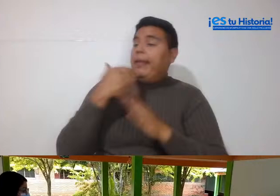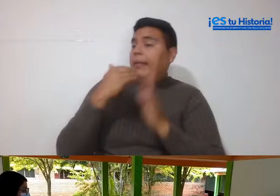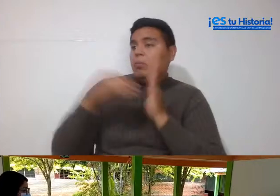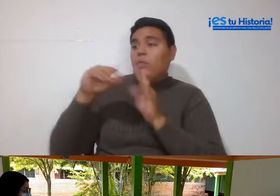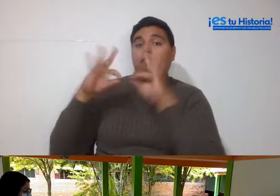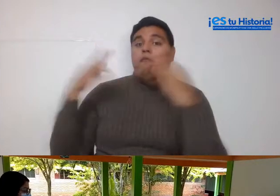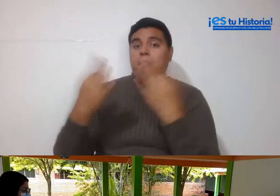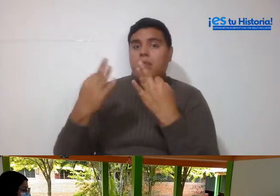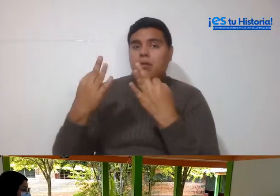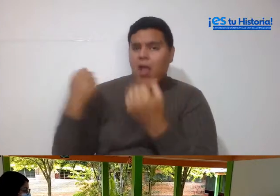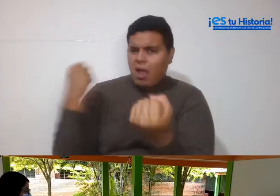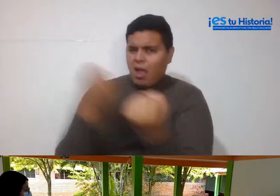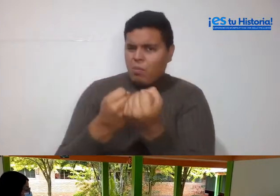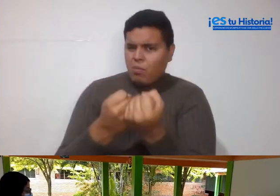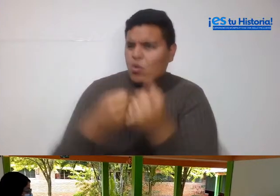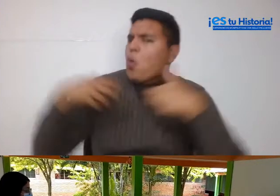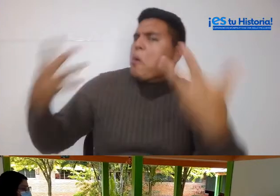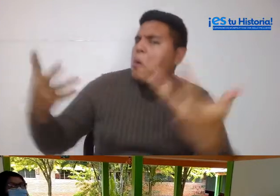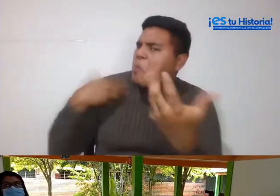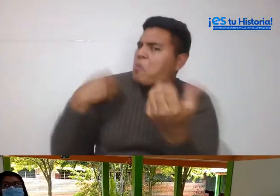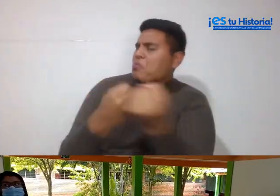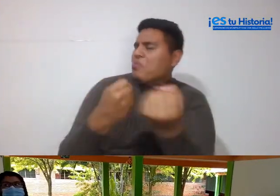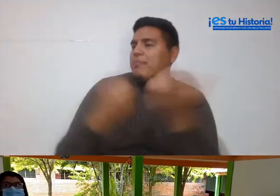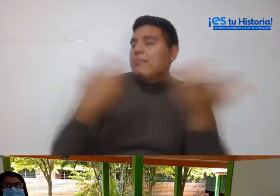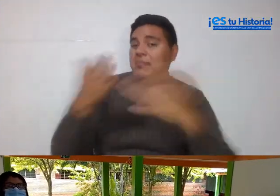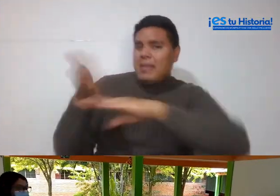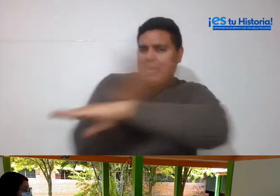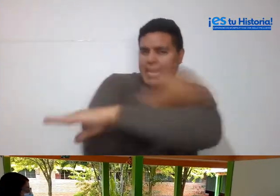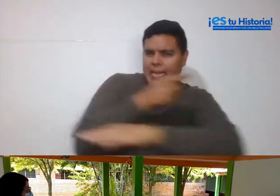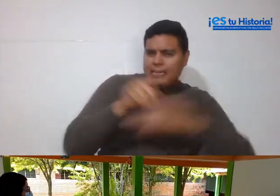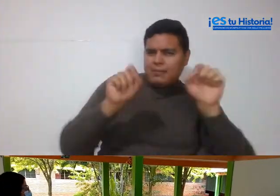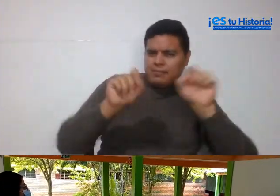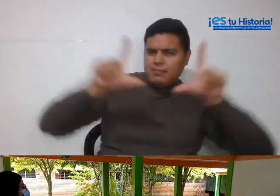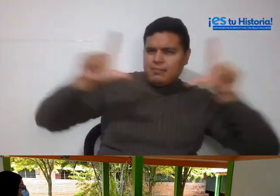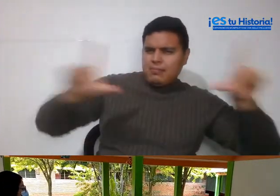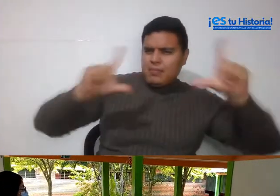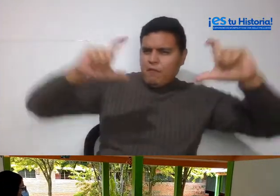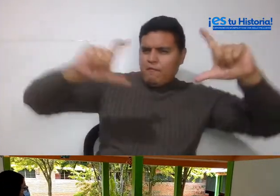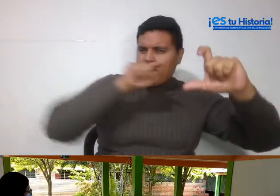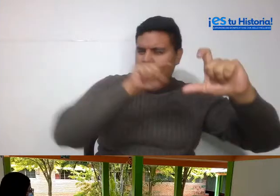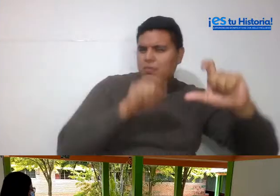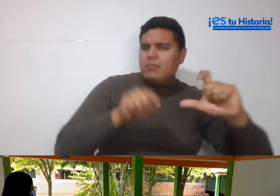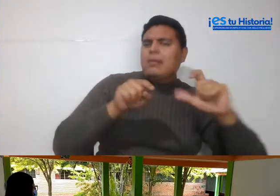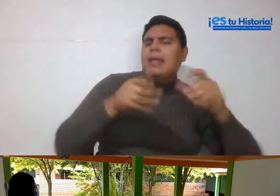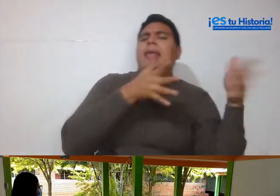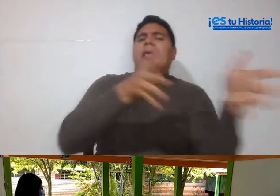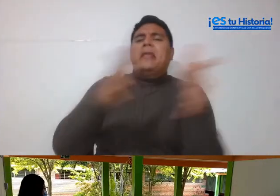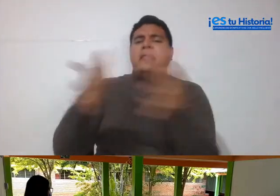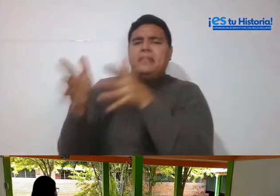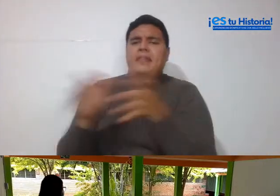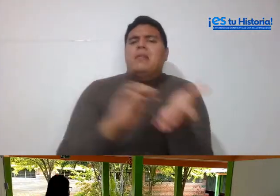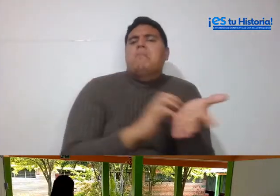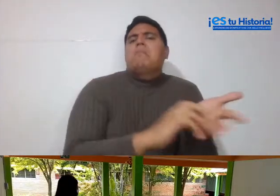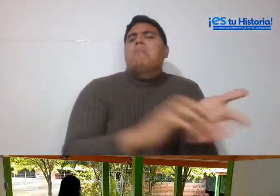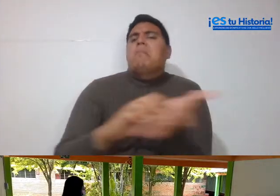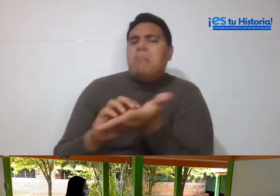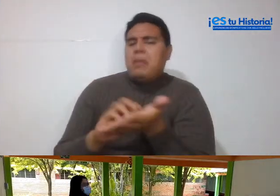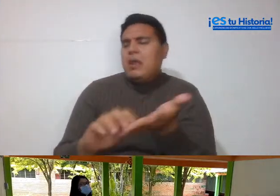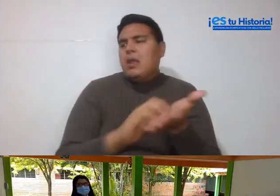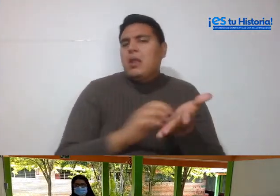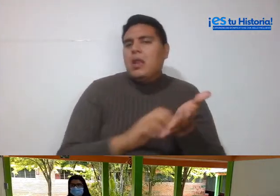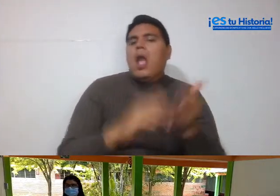ahorita estaba comentando Emmanuel que él le enseña a los compañeros también el sistema Braille, les enseña algunas formas pues también para comunicar, para que ellos